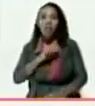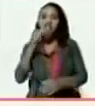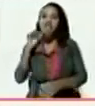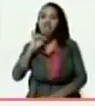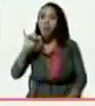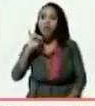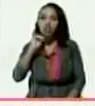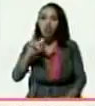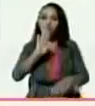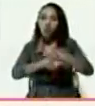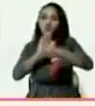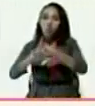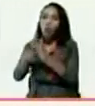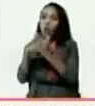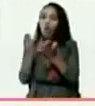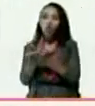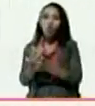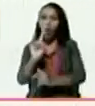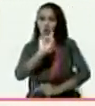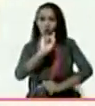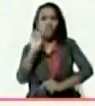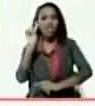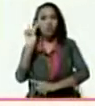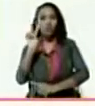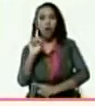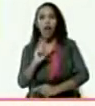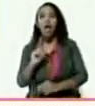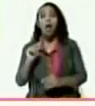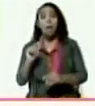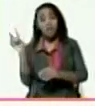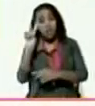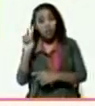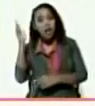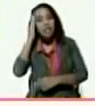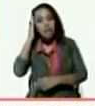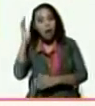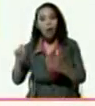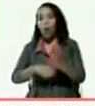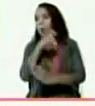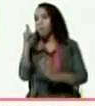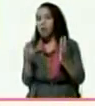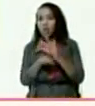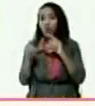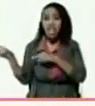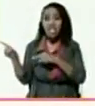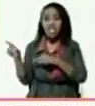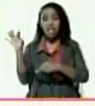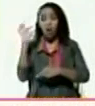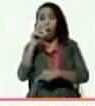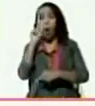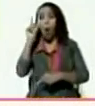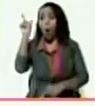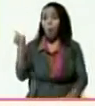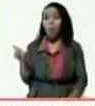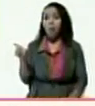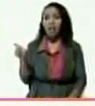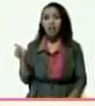informaciones para el mundo, no para Venezuela, porque en Venezuela todo el mundo sabe que este señor es la